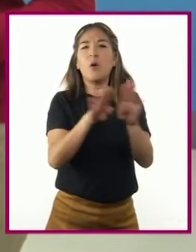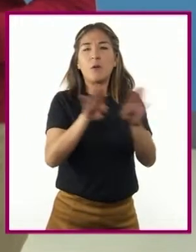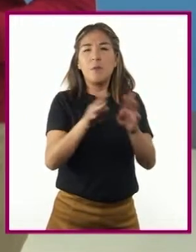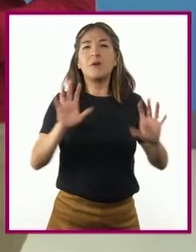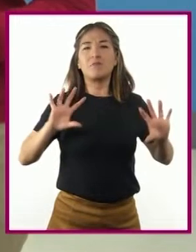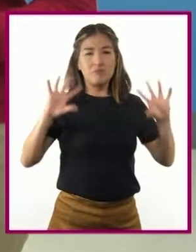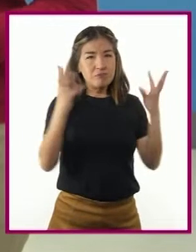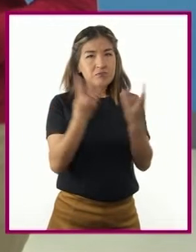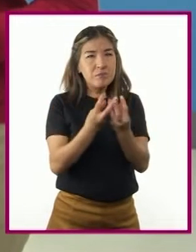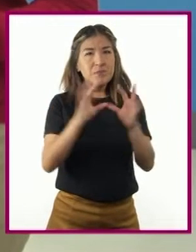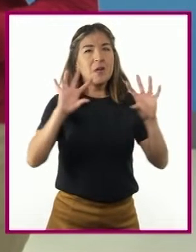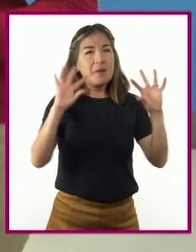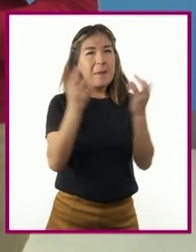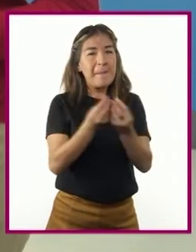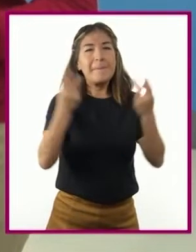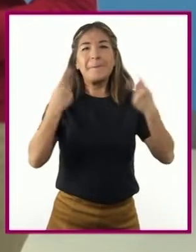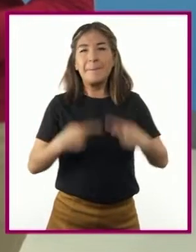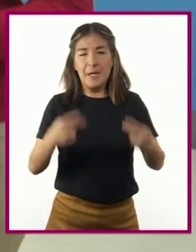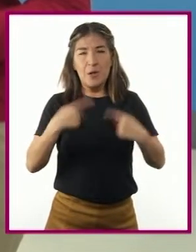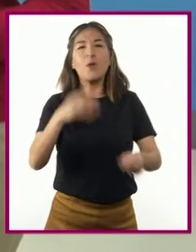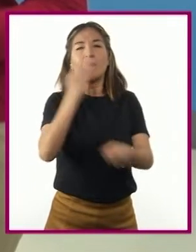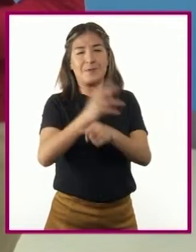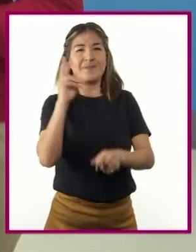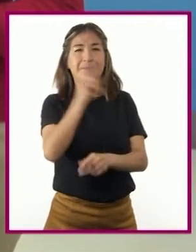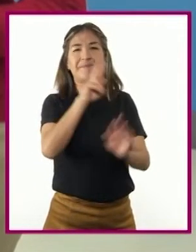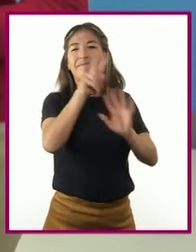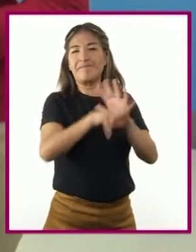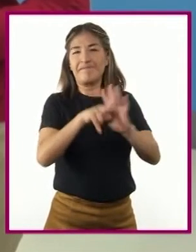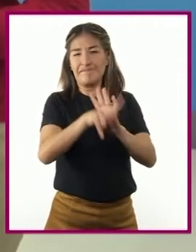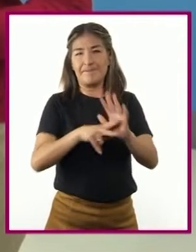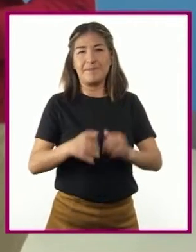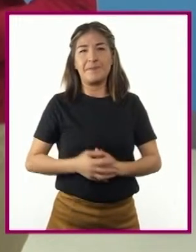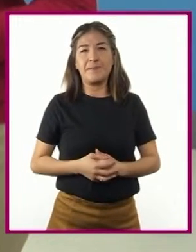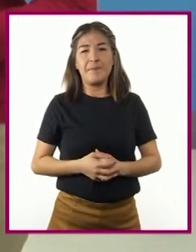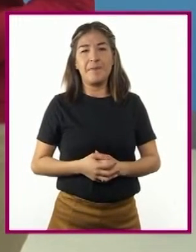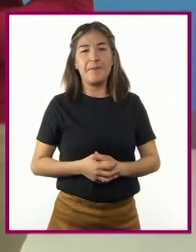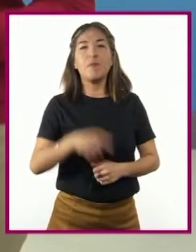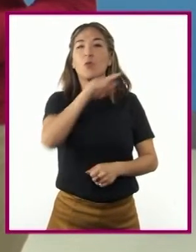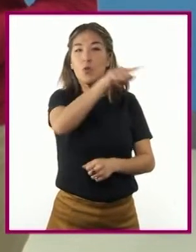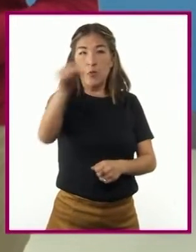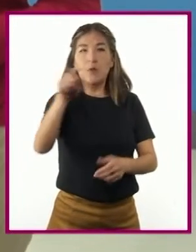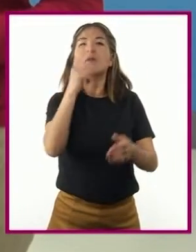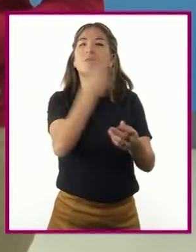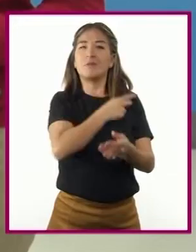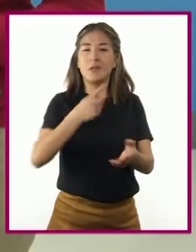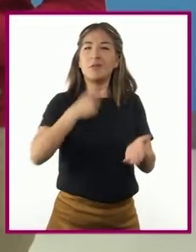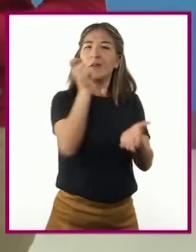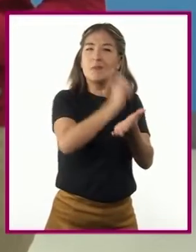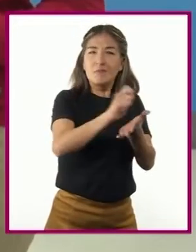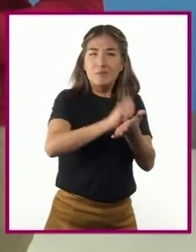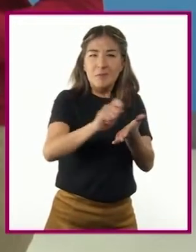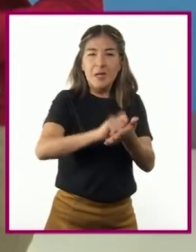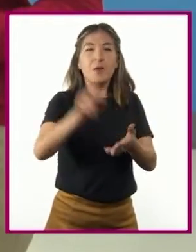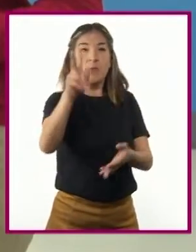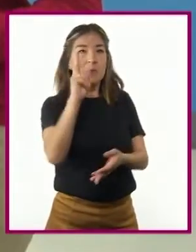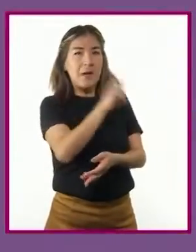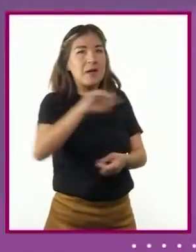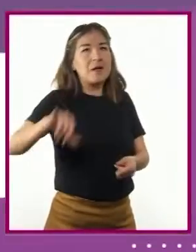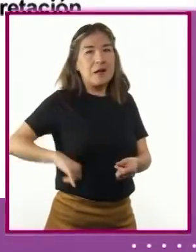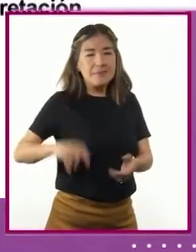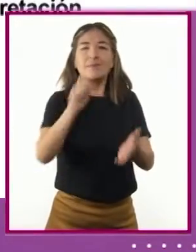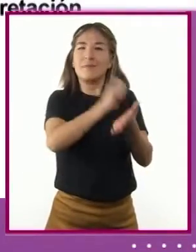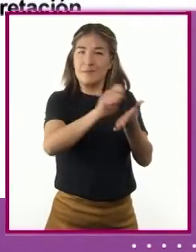población, les invitamos a ver y escuchar el siguiente video. Realicen apuntes de lo que consideren más